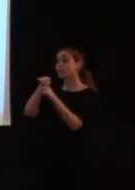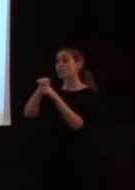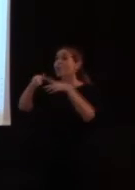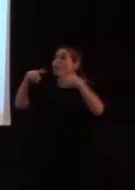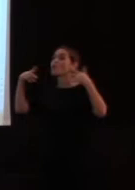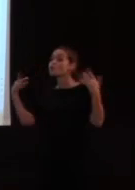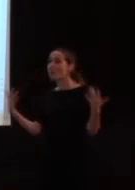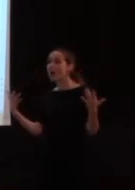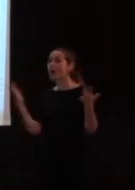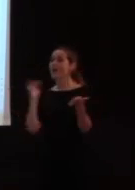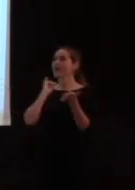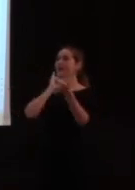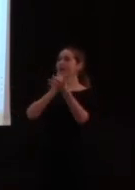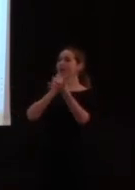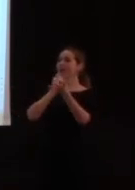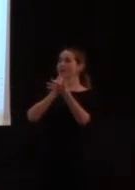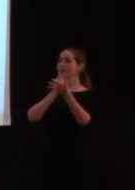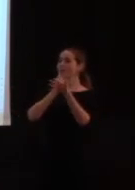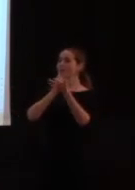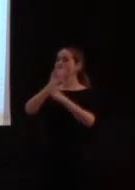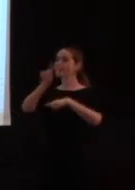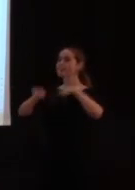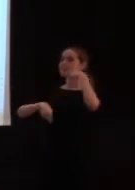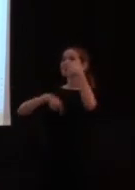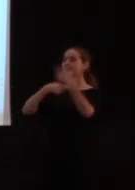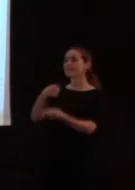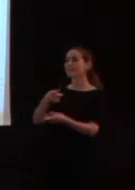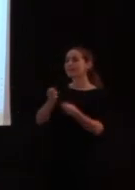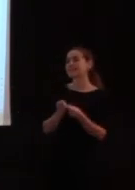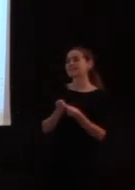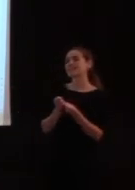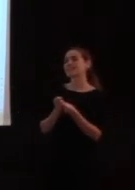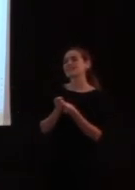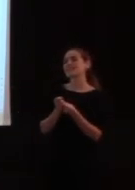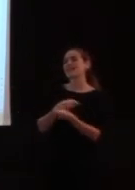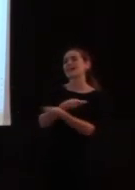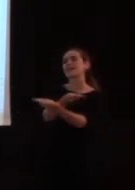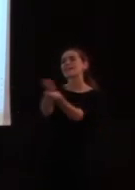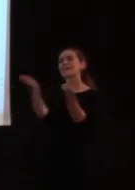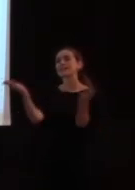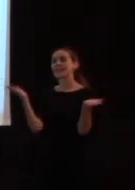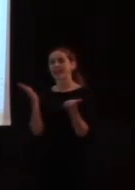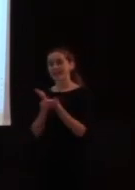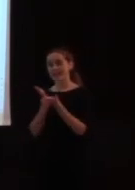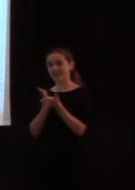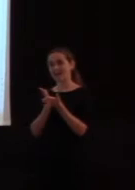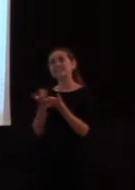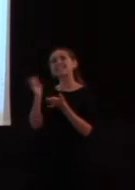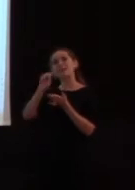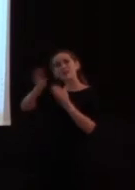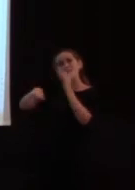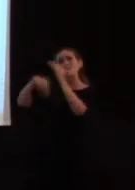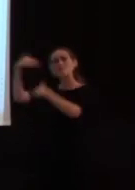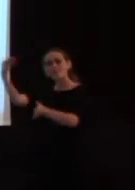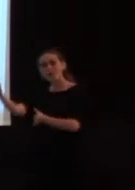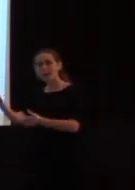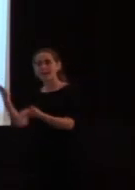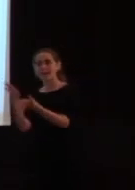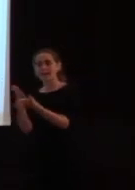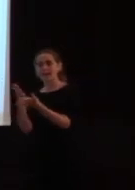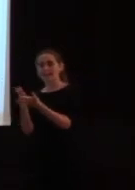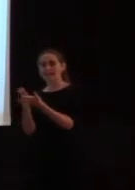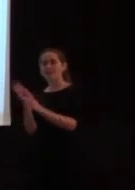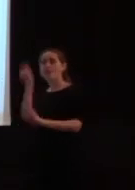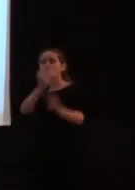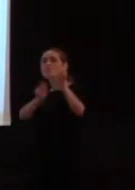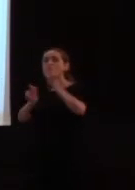que estas pruebas las tenían que pasar a alumnos de la clase y fuera de la clase. Tenían que buscar cada uno 10 informantes.